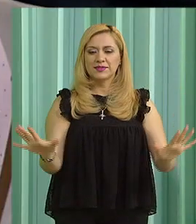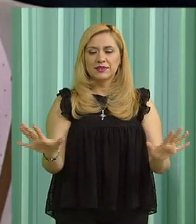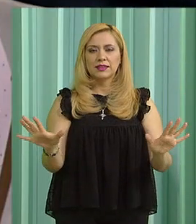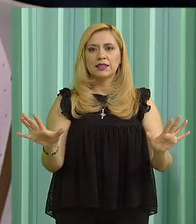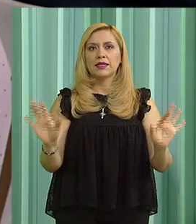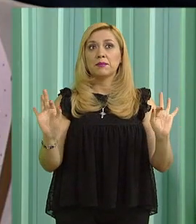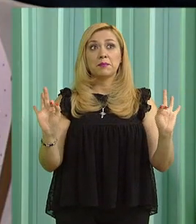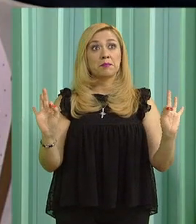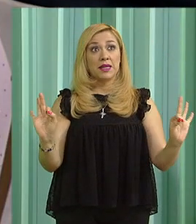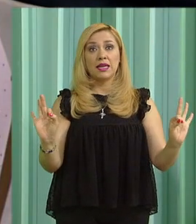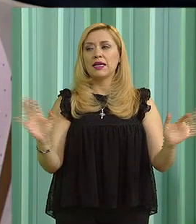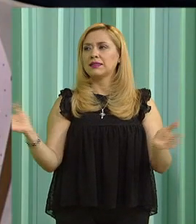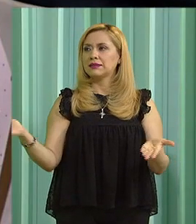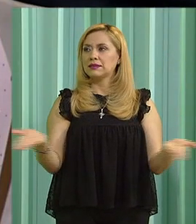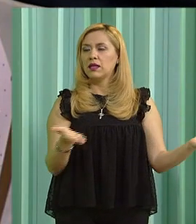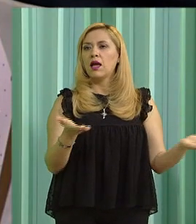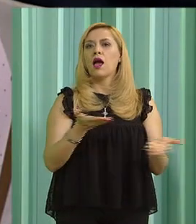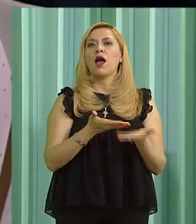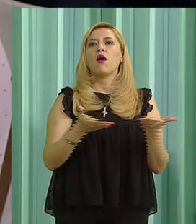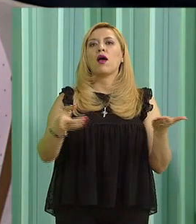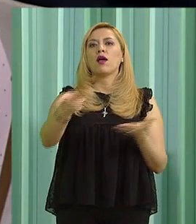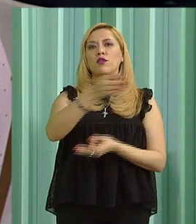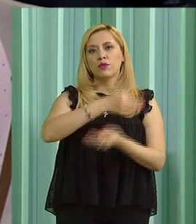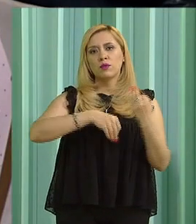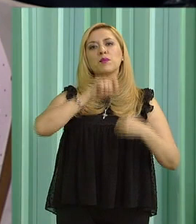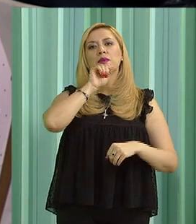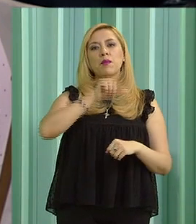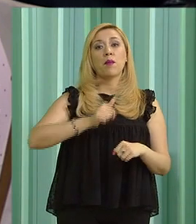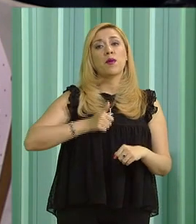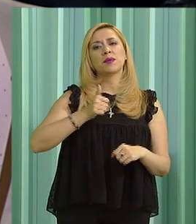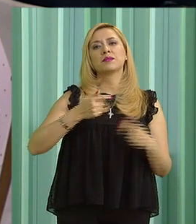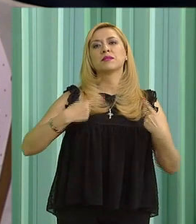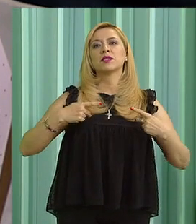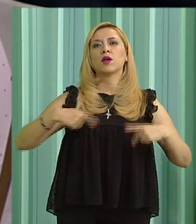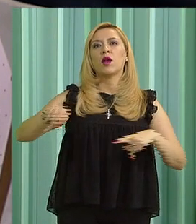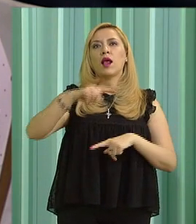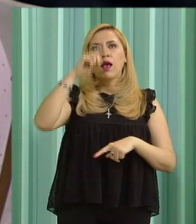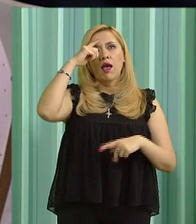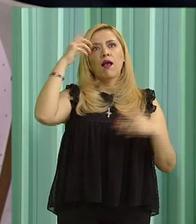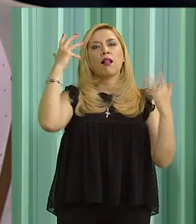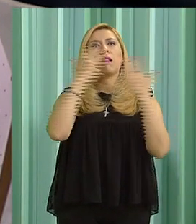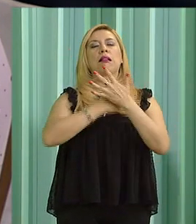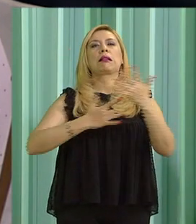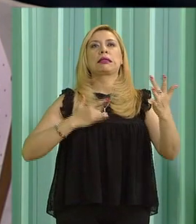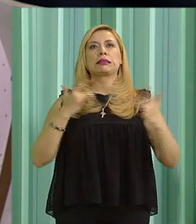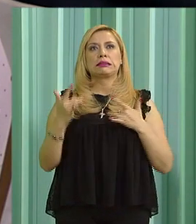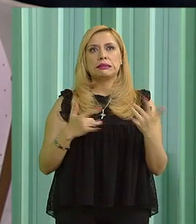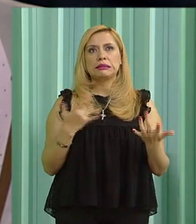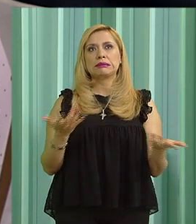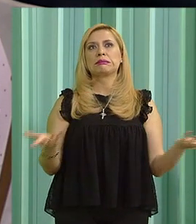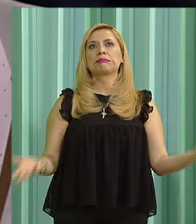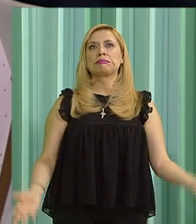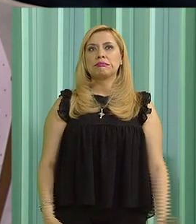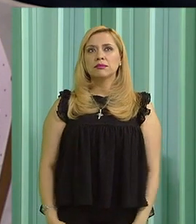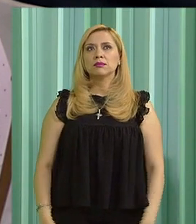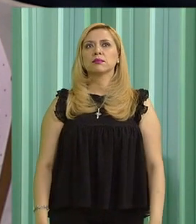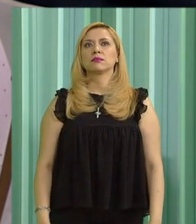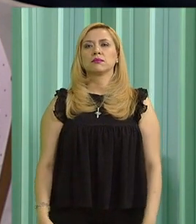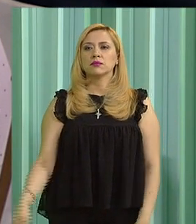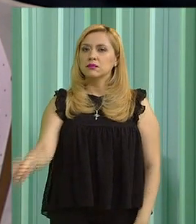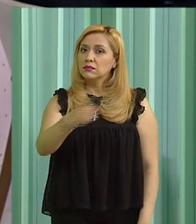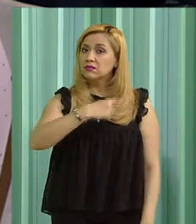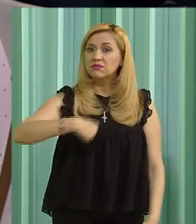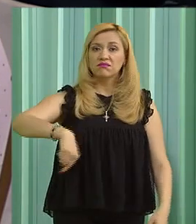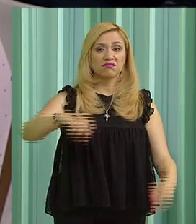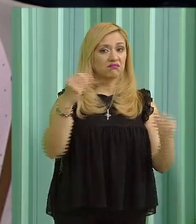sensibilización para la sociedad, ¿no? Hay mucho socialmente que tenemos que hacer para